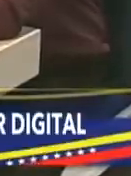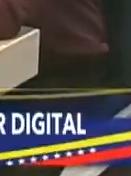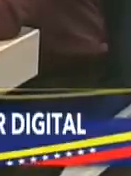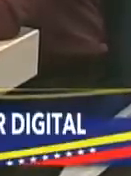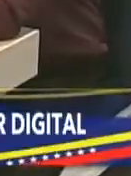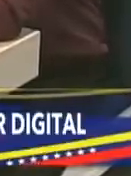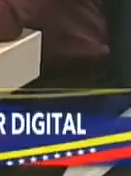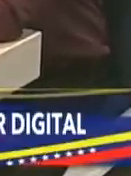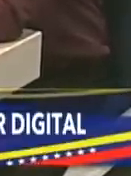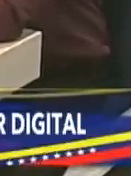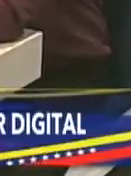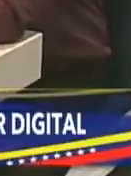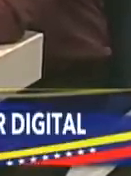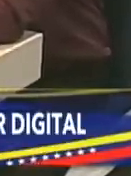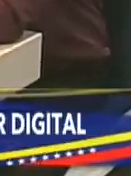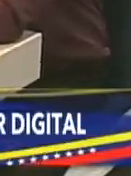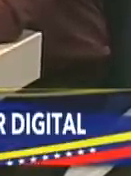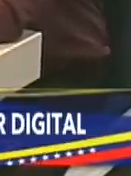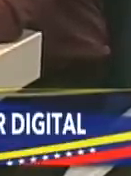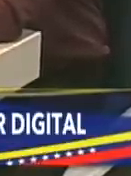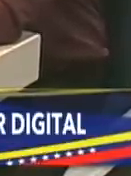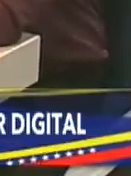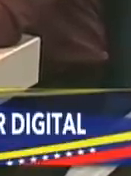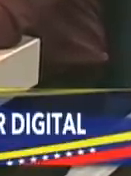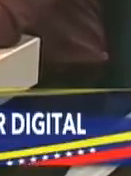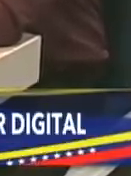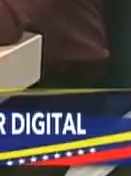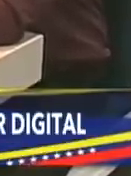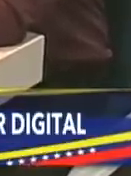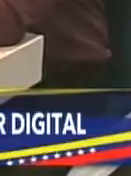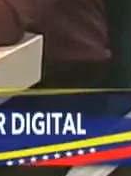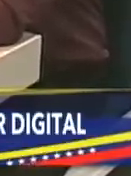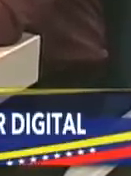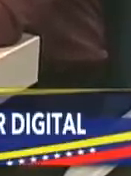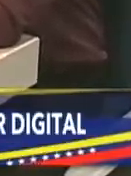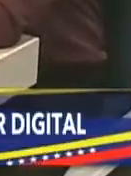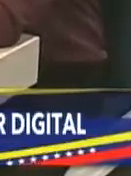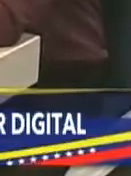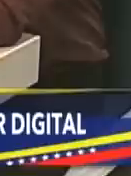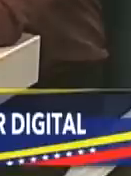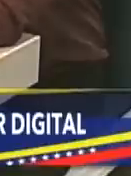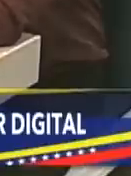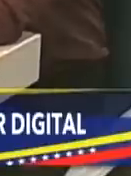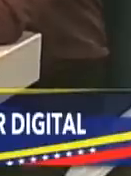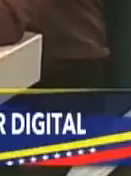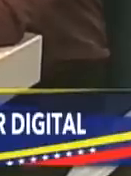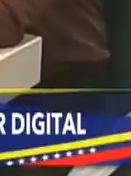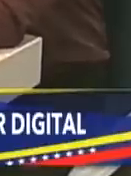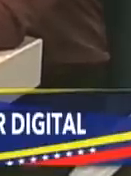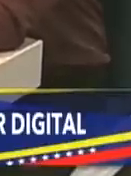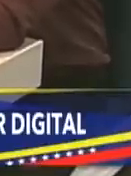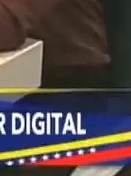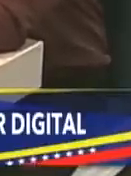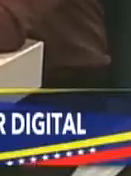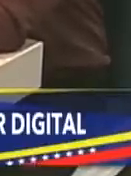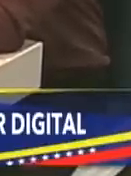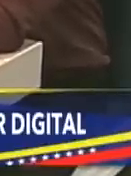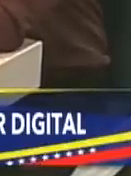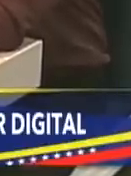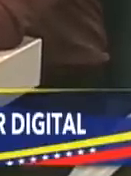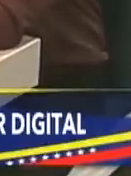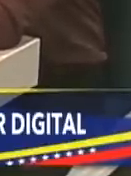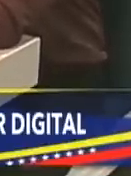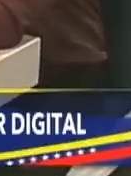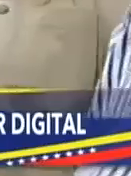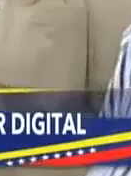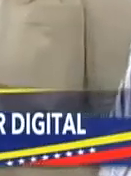del banco le den las orientaciones correspondientes. Aquí está un representante del banco dándole orientaciones a una